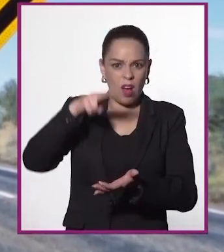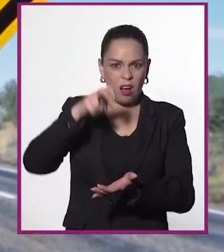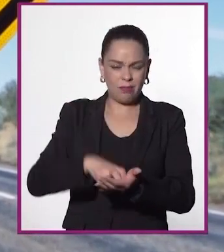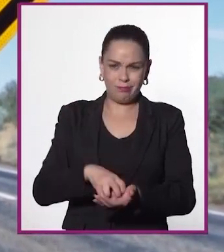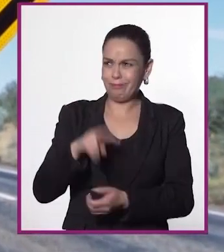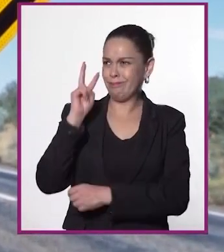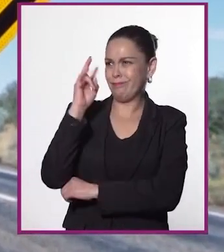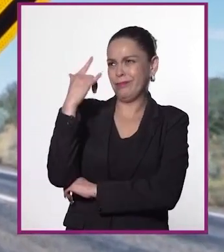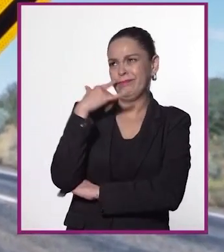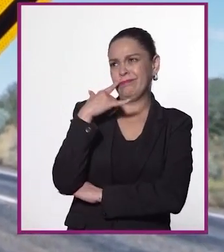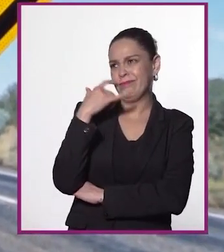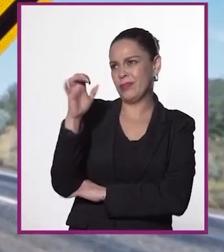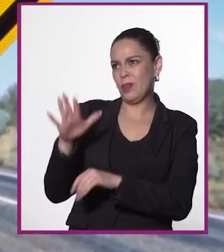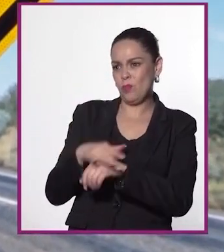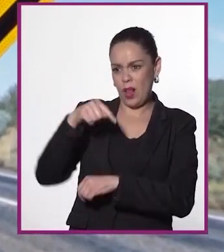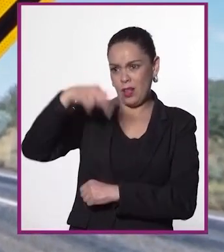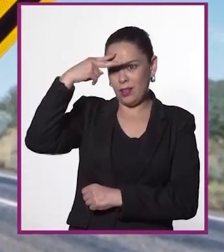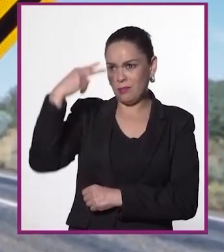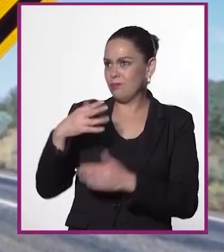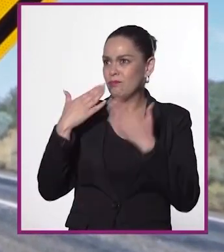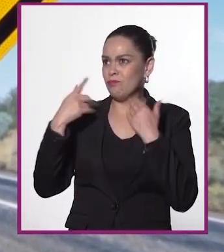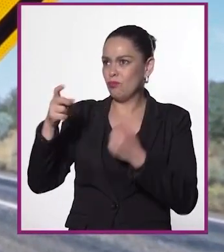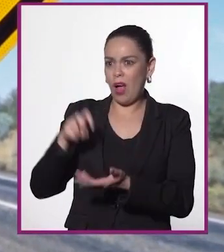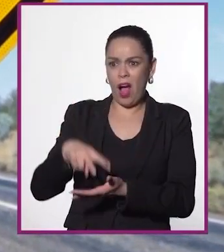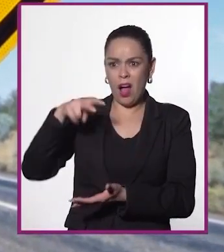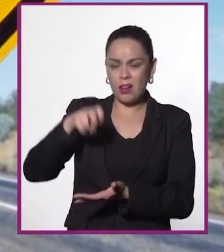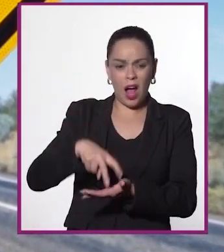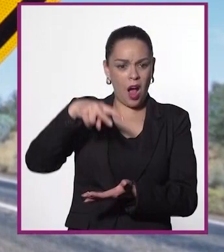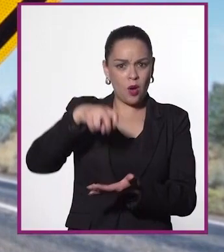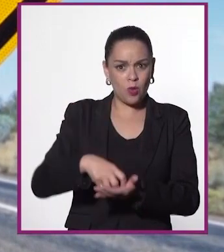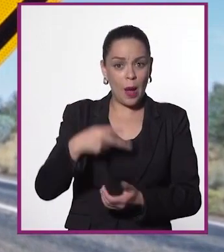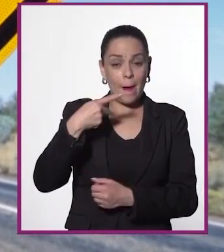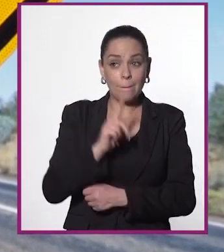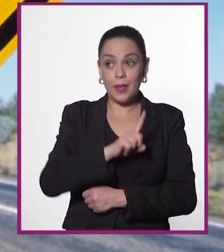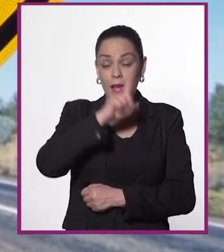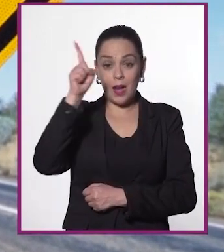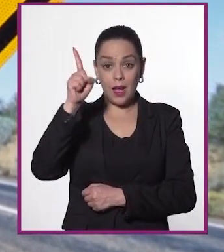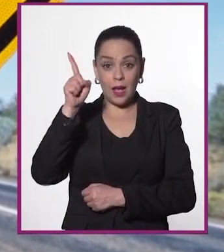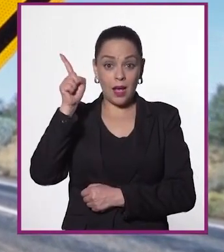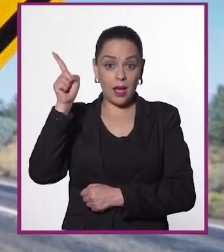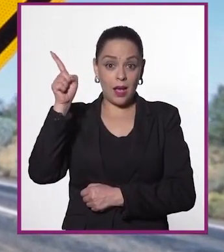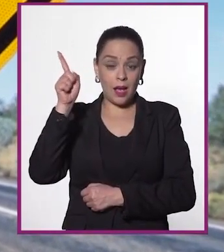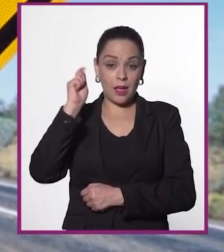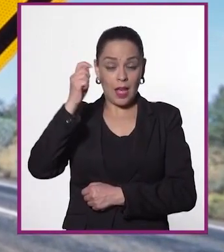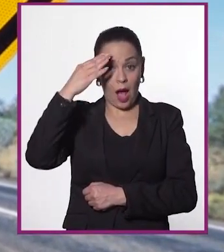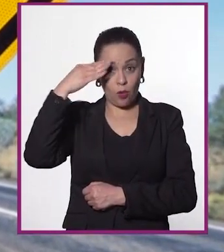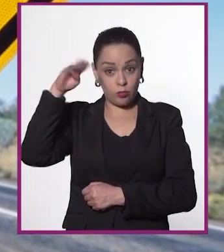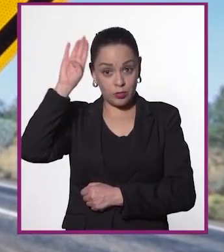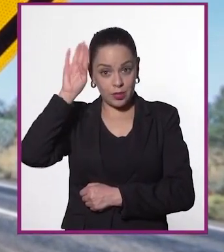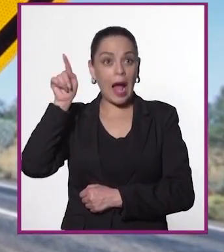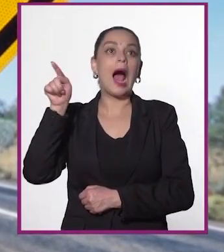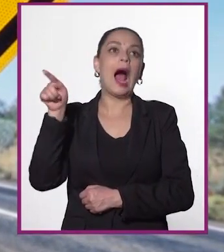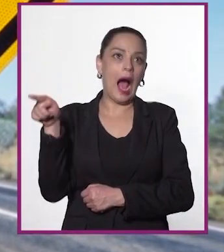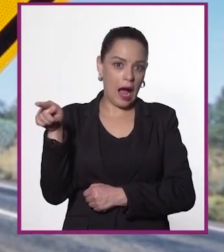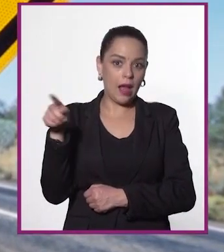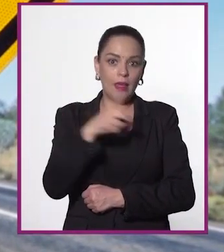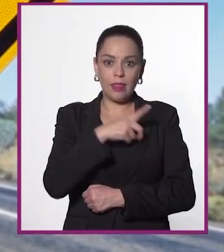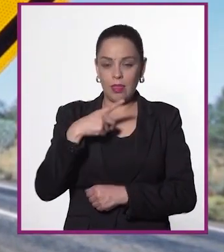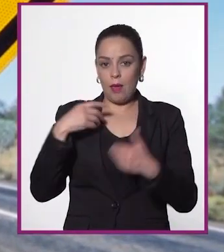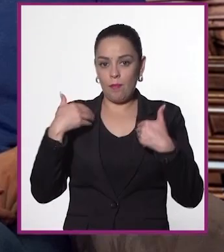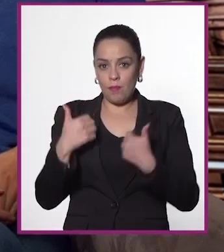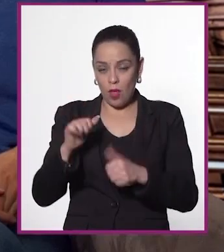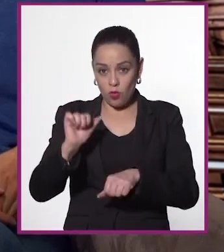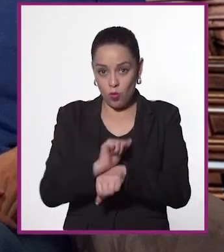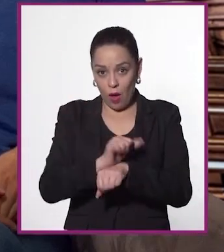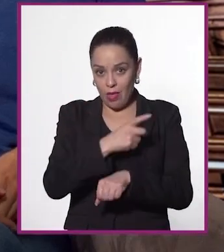muy extraño porque aquí no hay canguros salvajes. Pero en Australia esto sería una señal de que los coches deben ir más despacio y con cuidado,